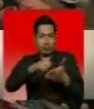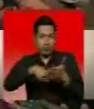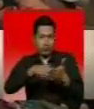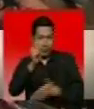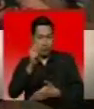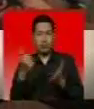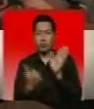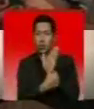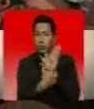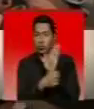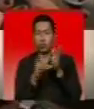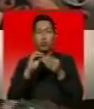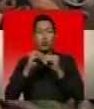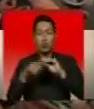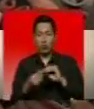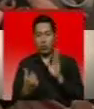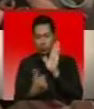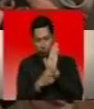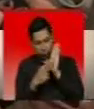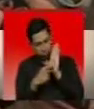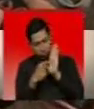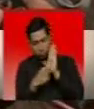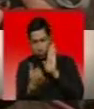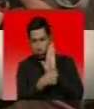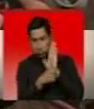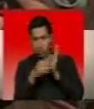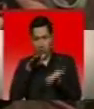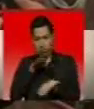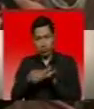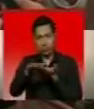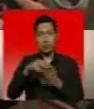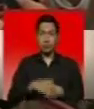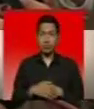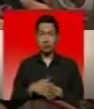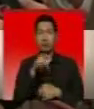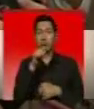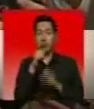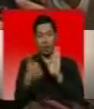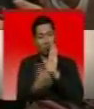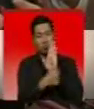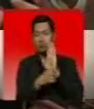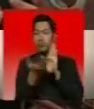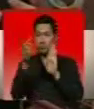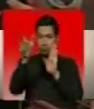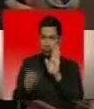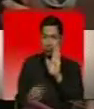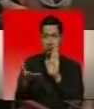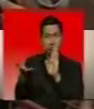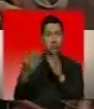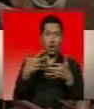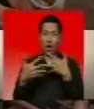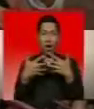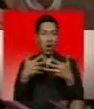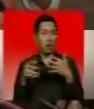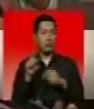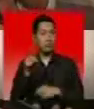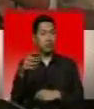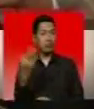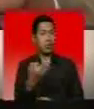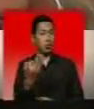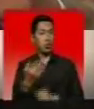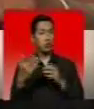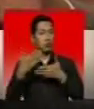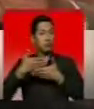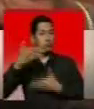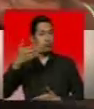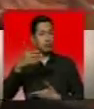su número de cédula y la huella digital que va a imprimir y por quién va a sufragar. Ese es el documento válido,